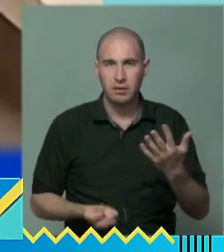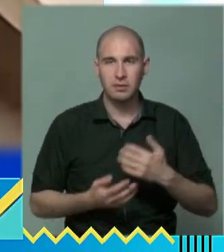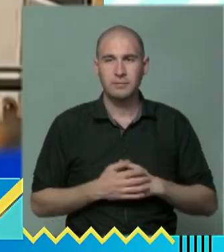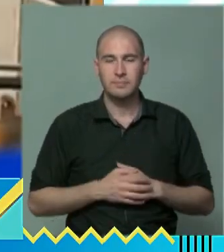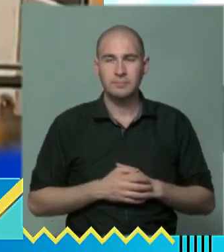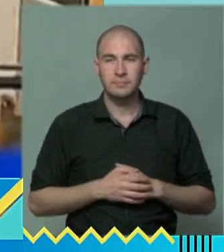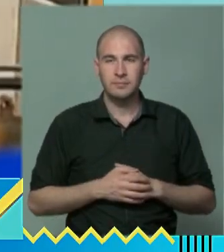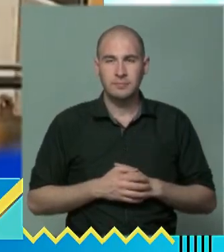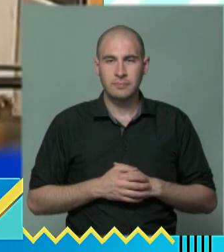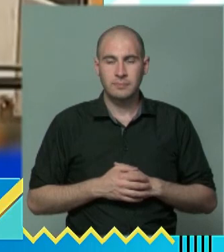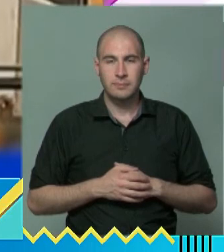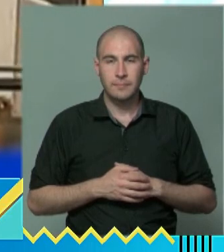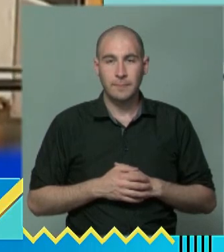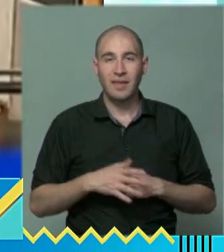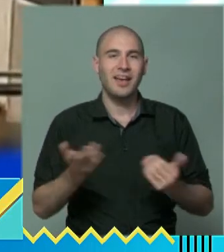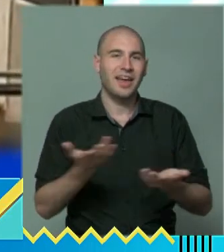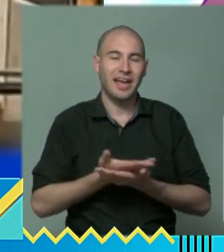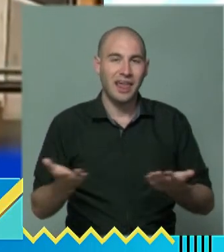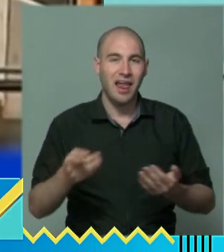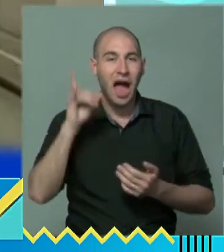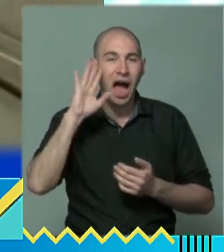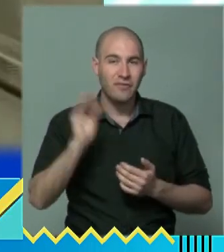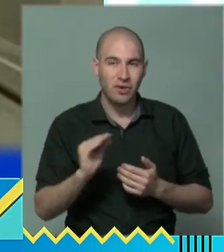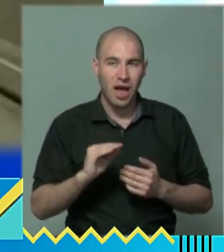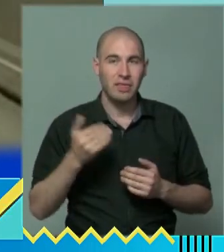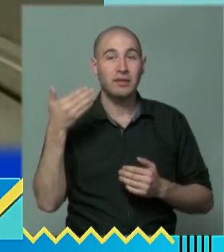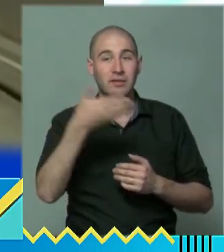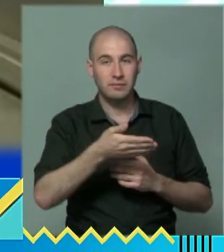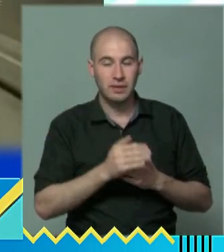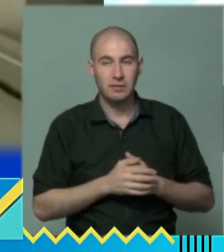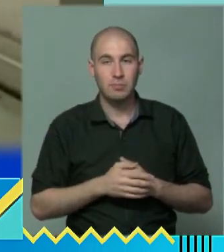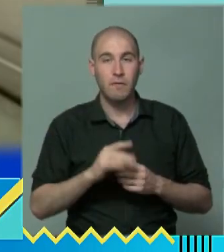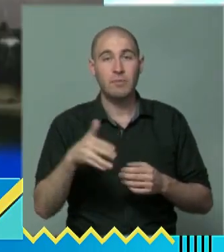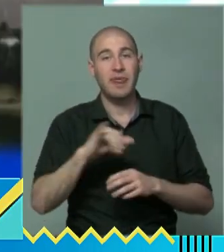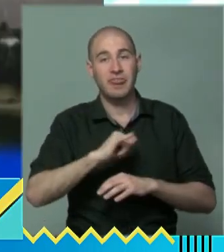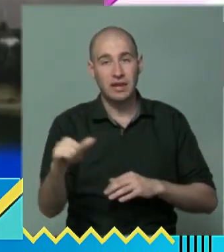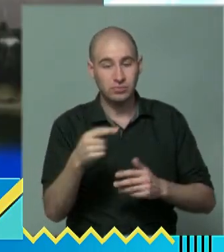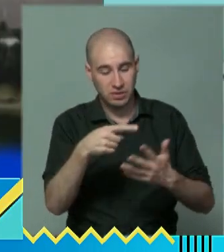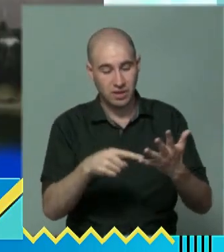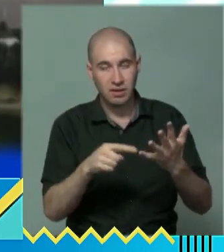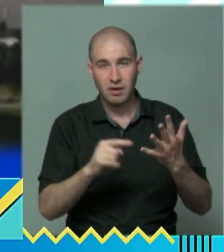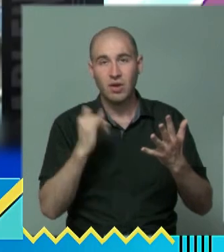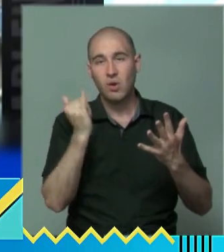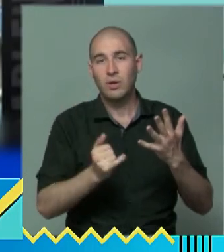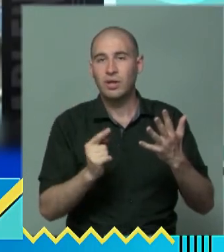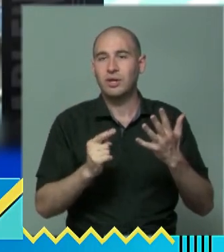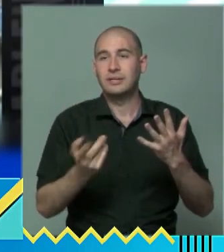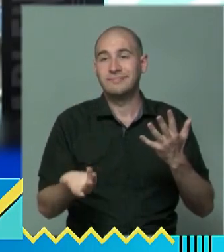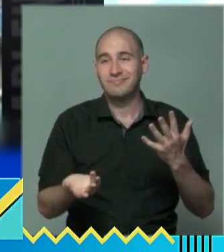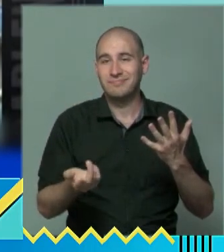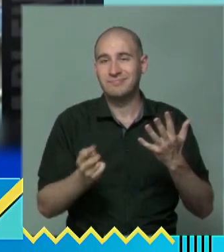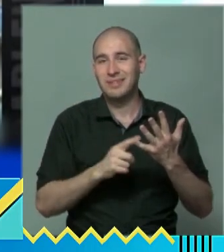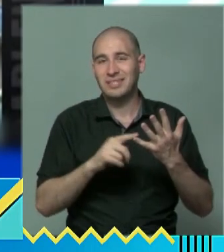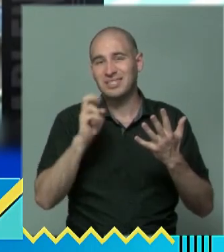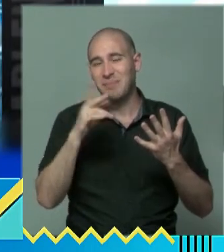Entonces, y que por lo general a los abogados que íbamos y llevábamos un tipo de denuncia de esa naturaleza nos decían, mire doctor, este es un